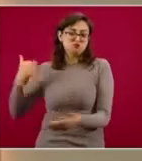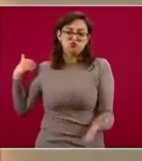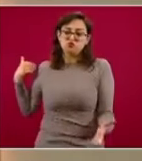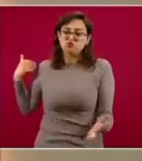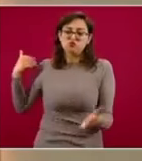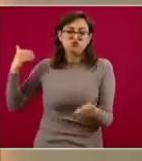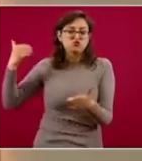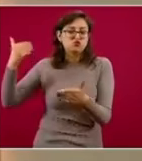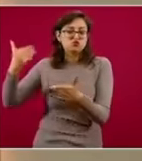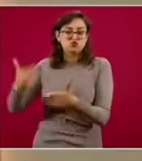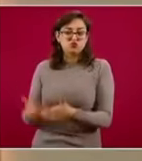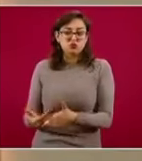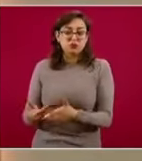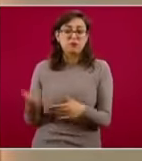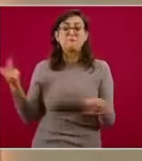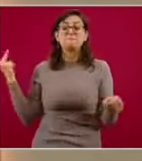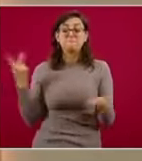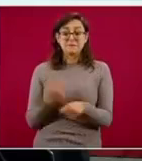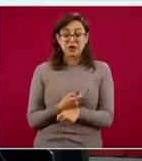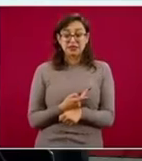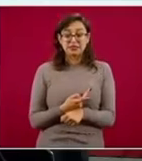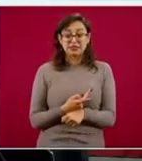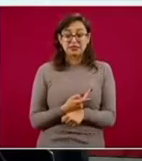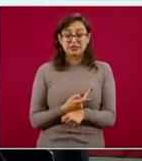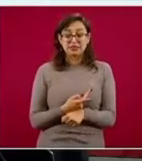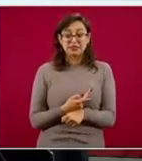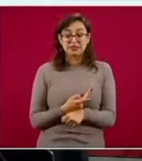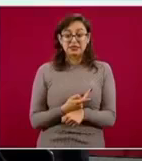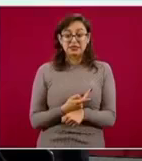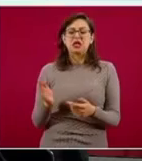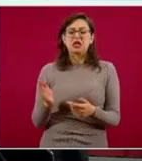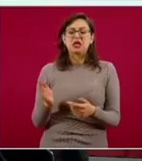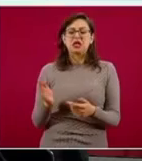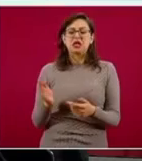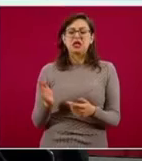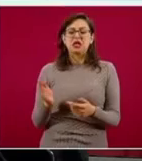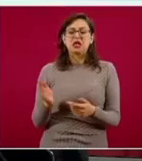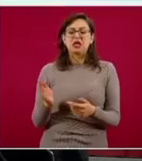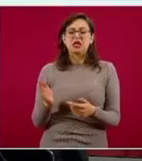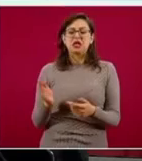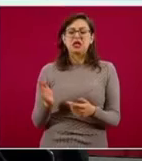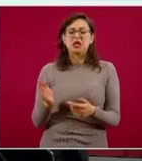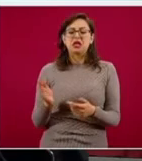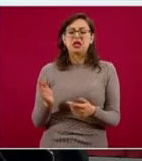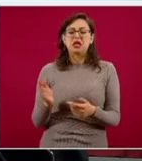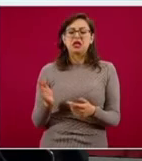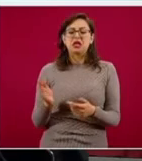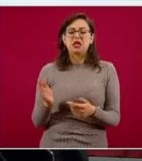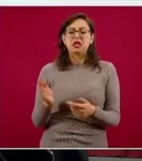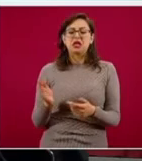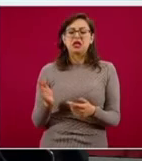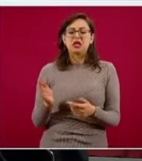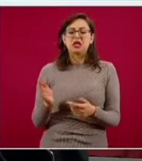Entonces tienen menor prevalencia de enfermedades crónicas, cuando las padecen las tienen en